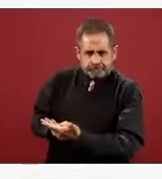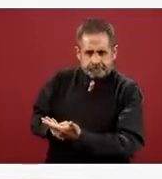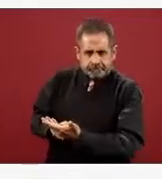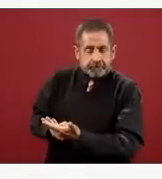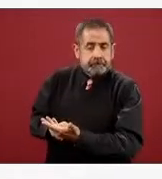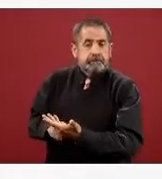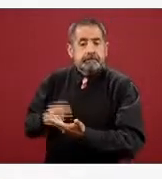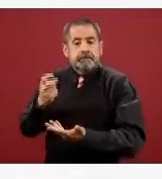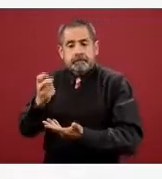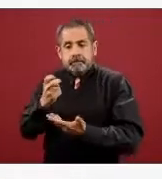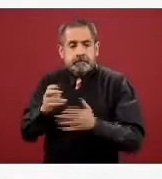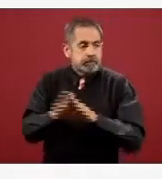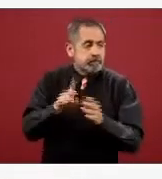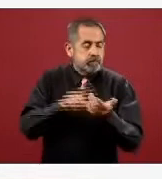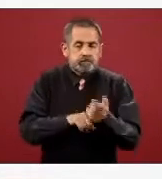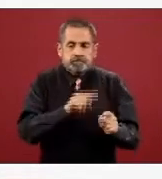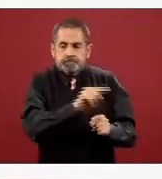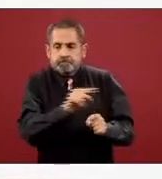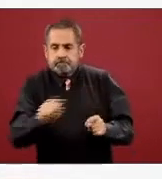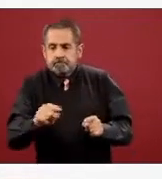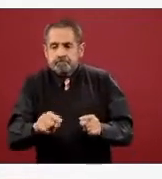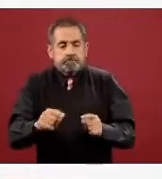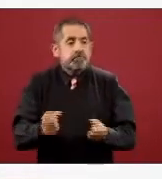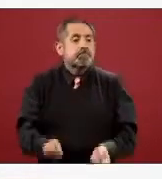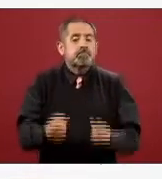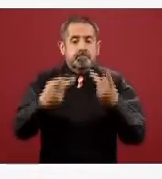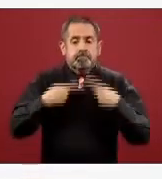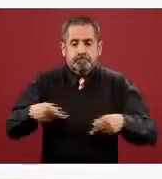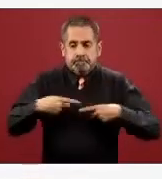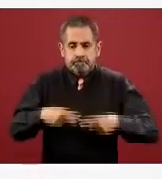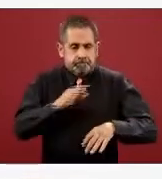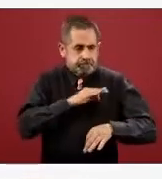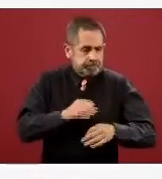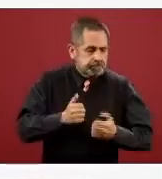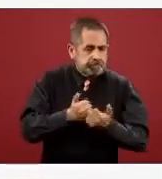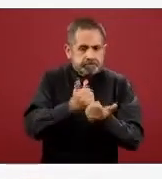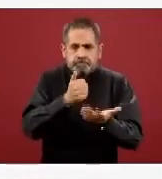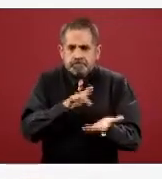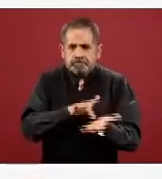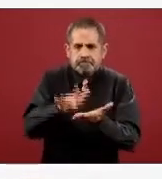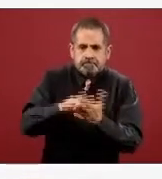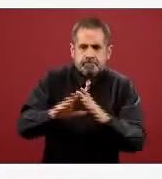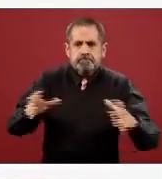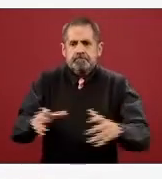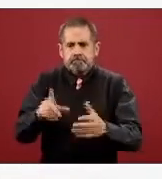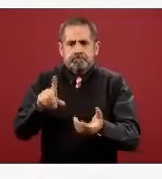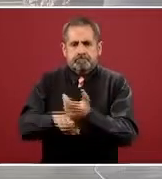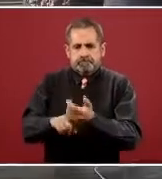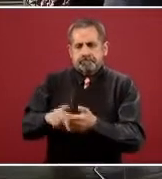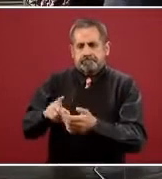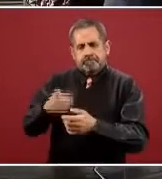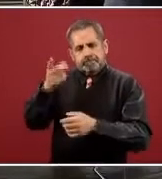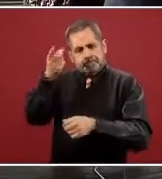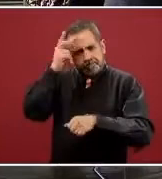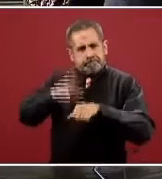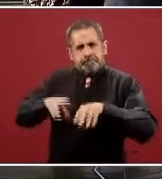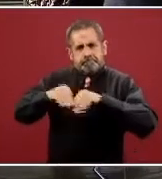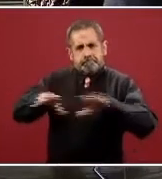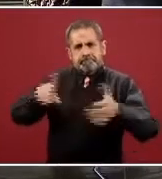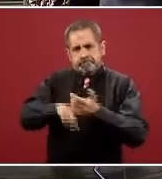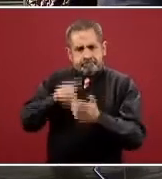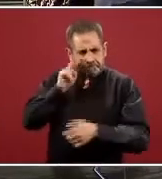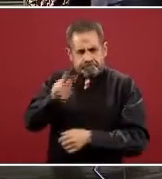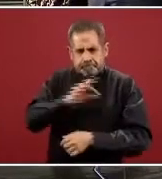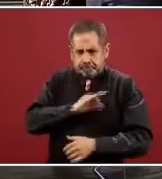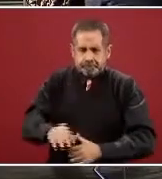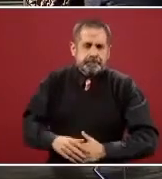de los recursos y de recursos humanos, que también la pueden verificar dentro de la Dirección General de Información en Salud. La